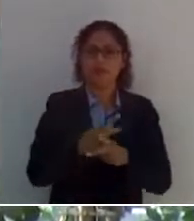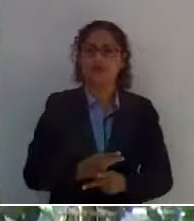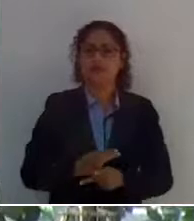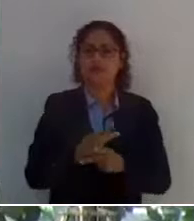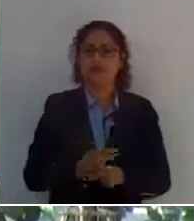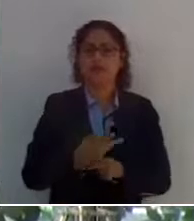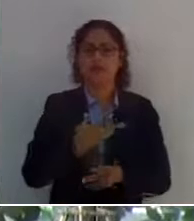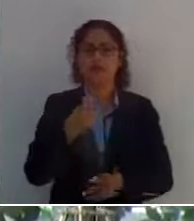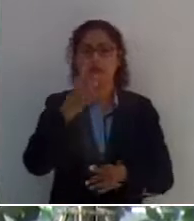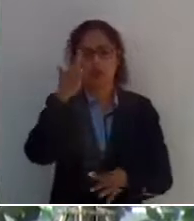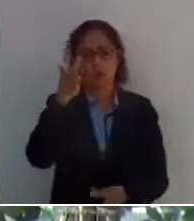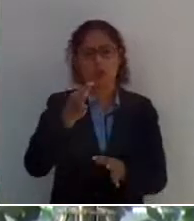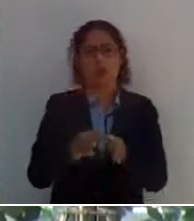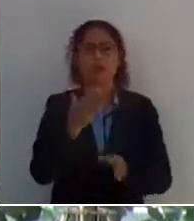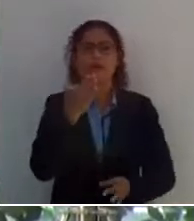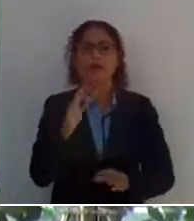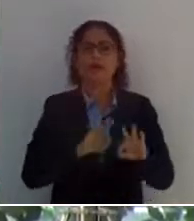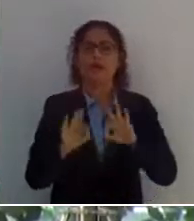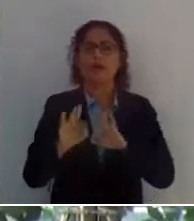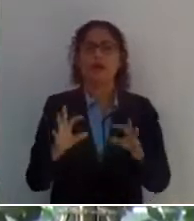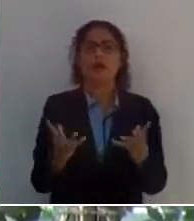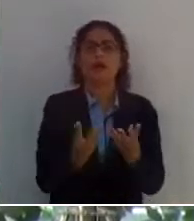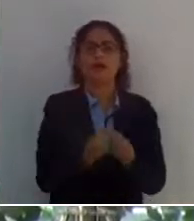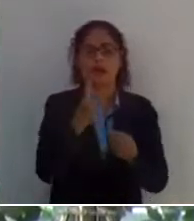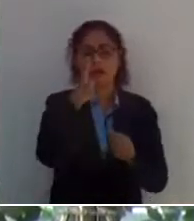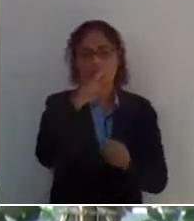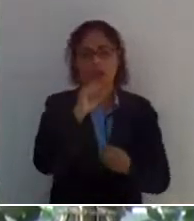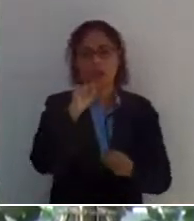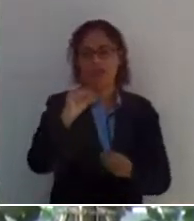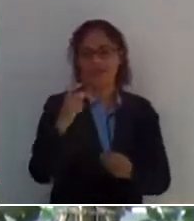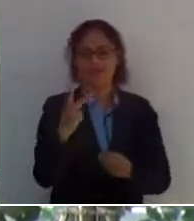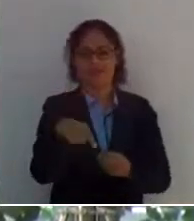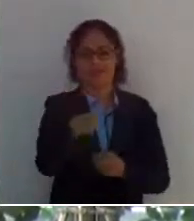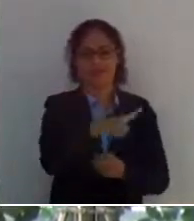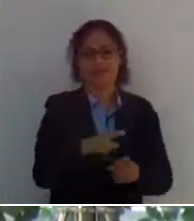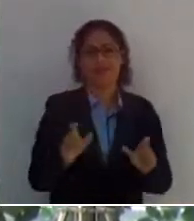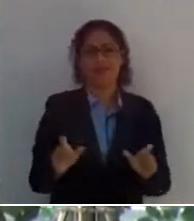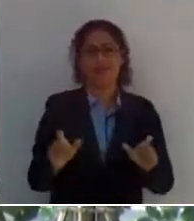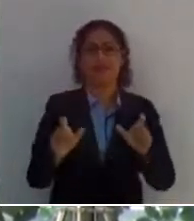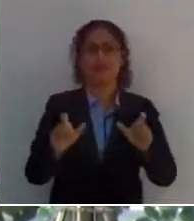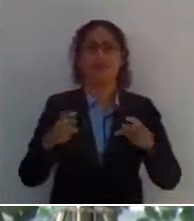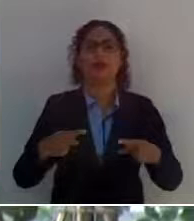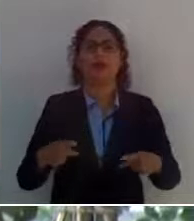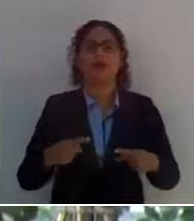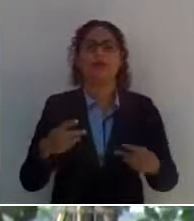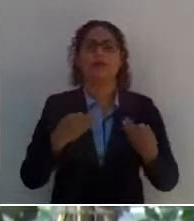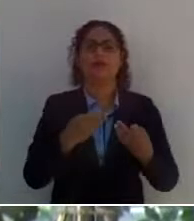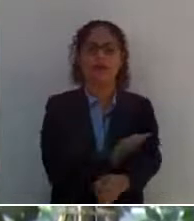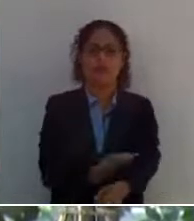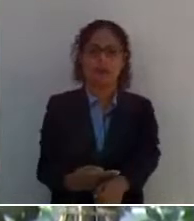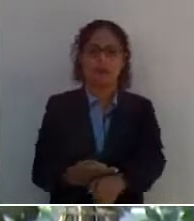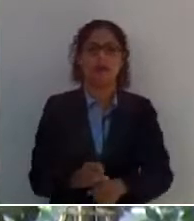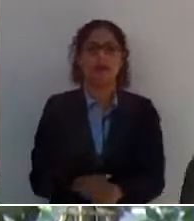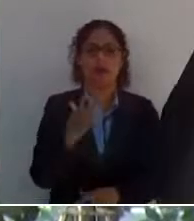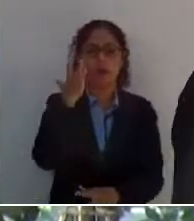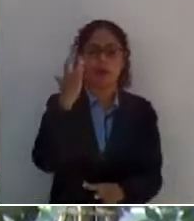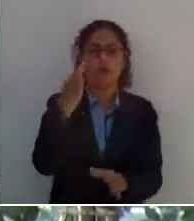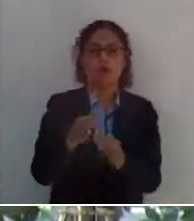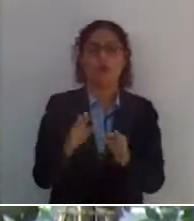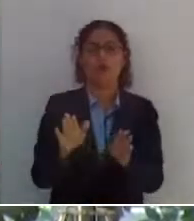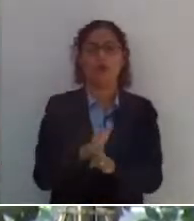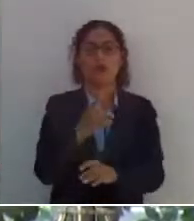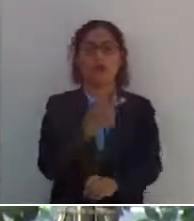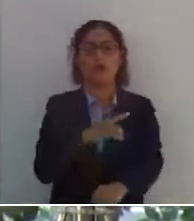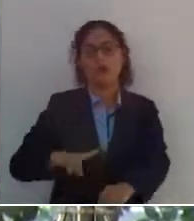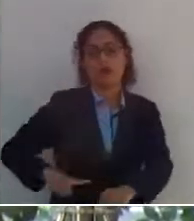deber de garantizar la seguridad de nuestras familias. En cumplimiento a lo ordenado por el gobernador